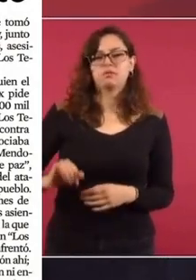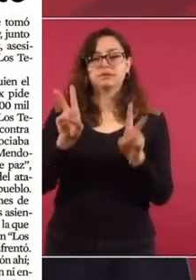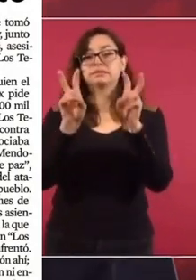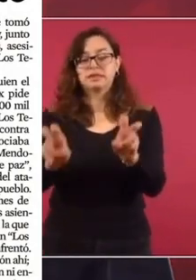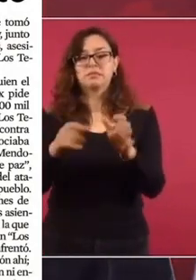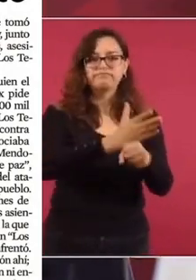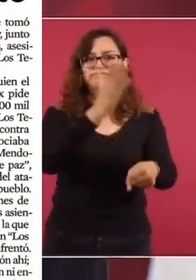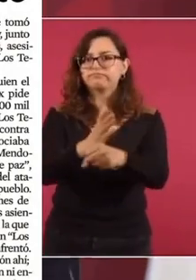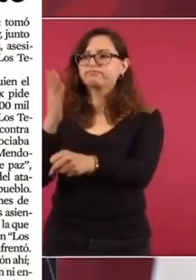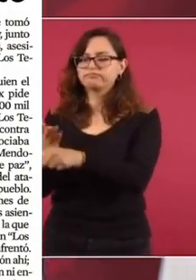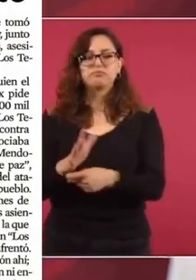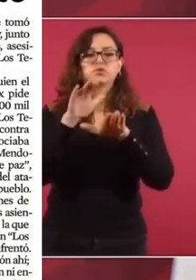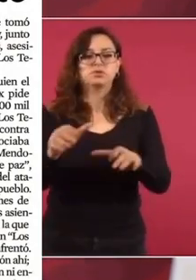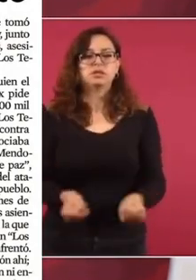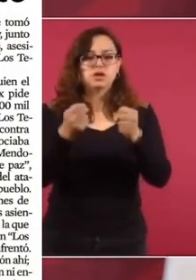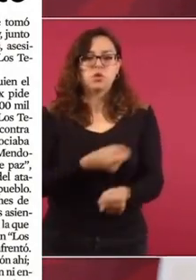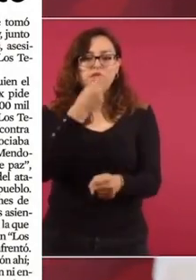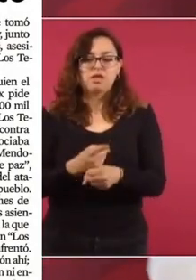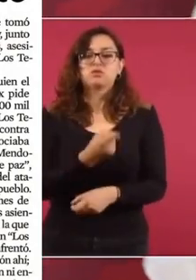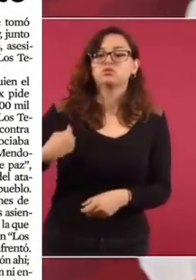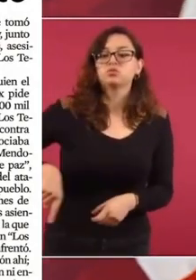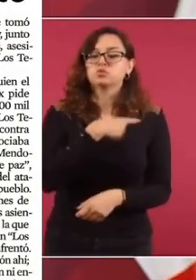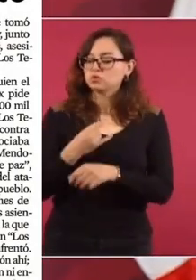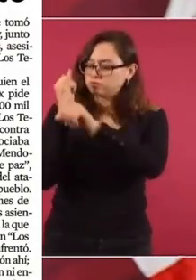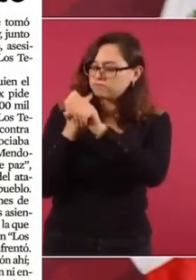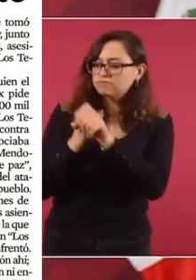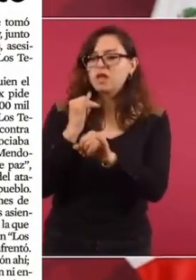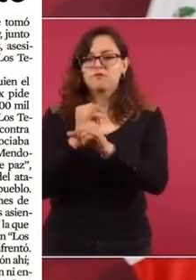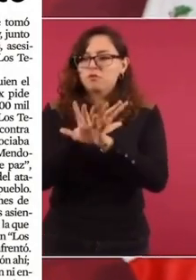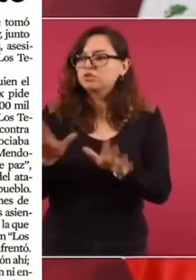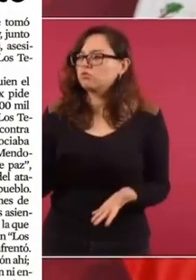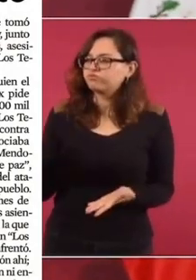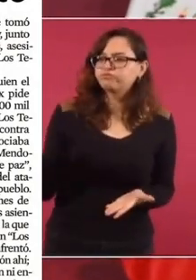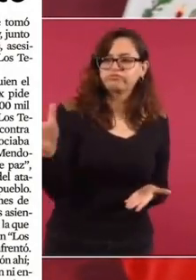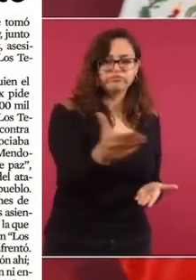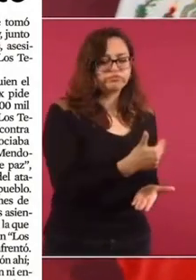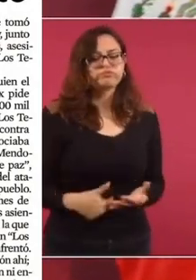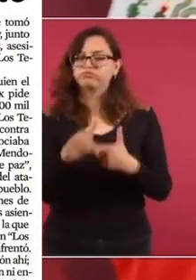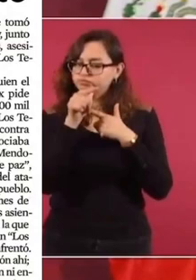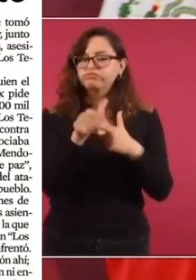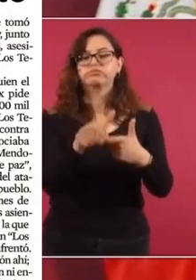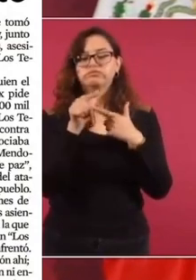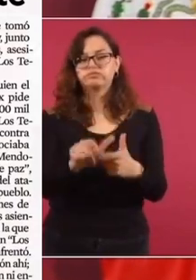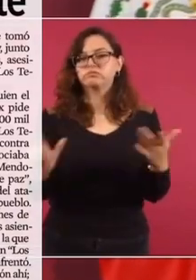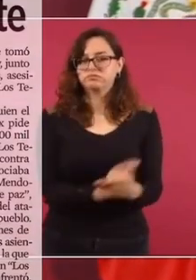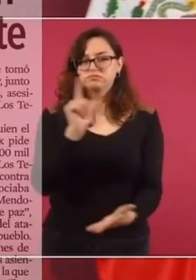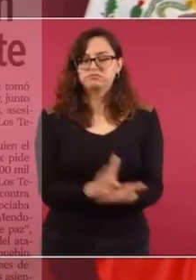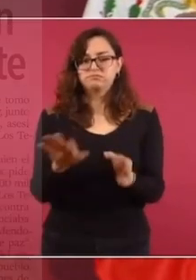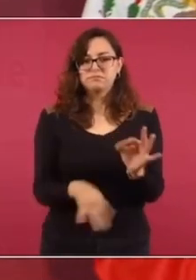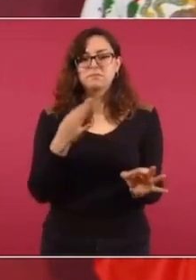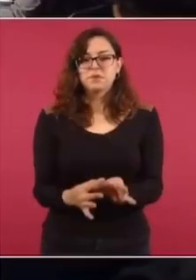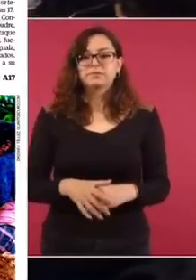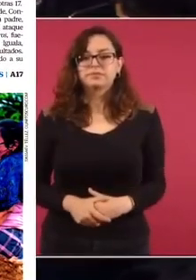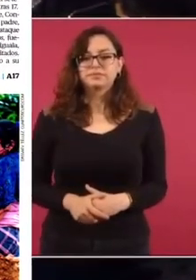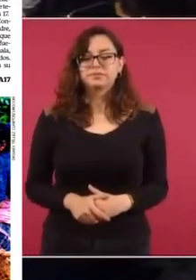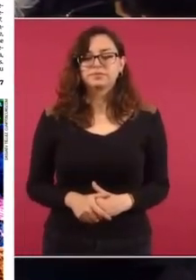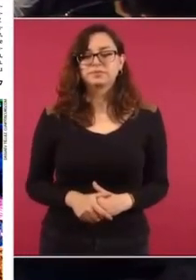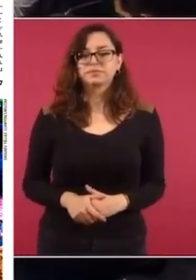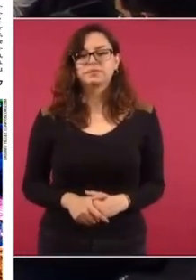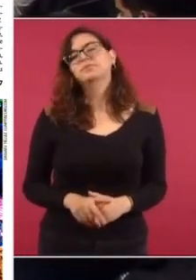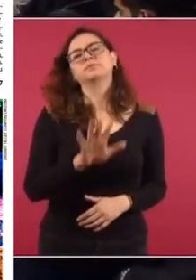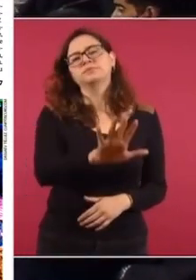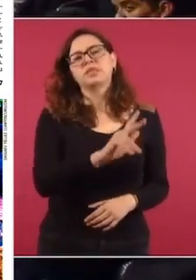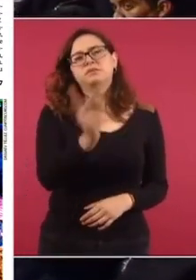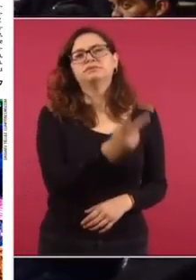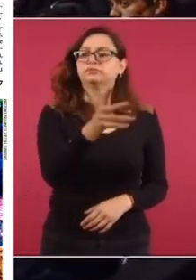de cero impunidad. Y vamos a seguir recabando información y aclarando y aplicando la ley en todos estos casos. Presidente, ¿habría un reforzamiento de